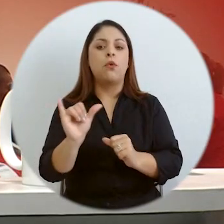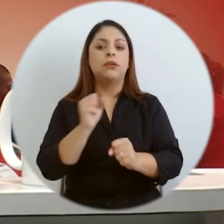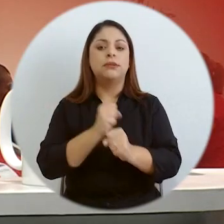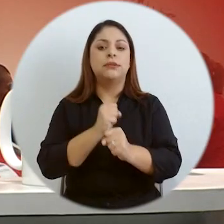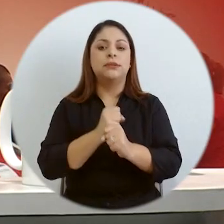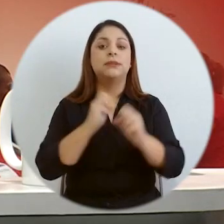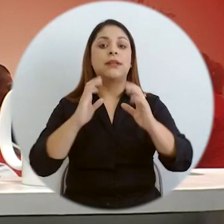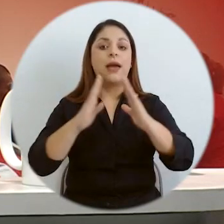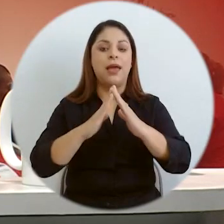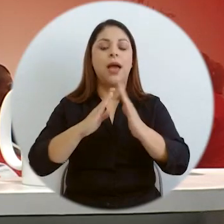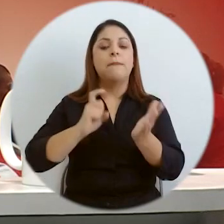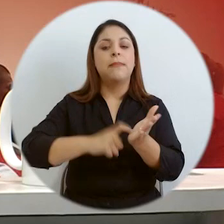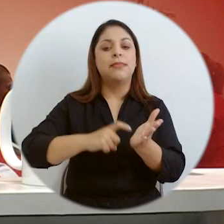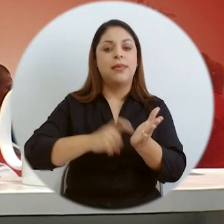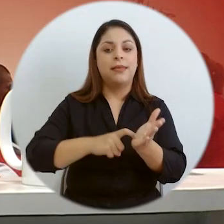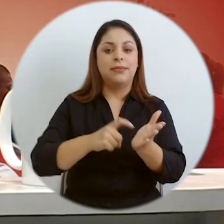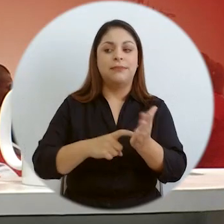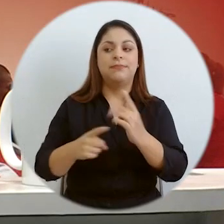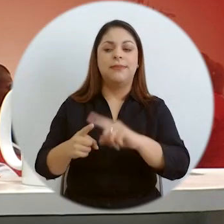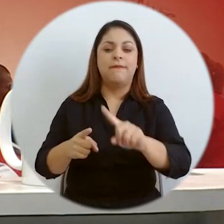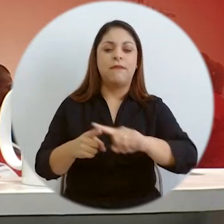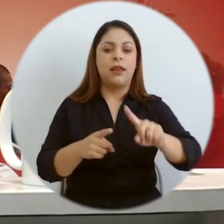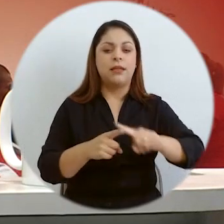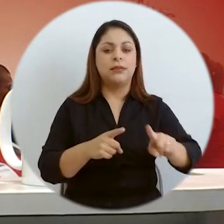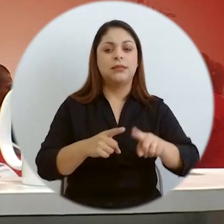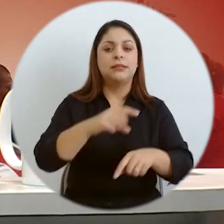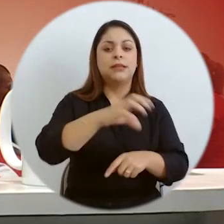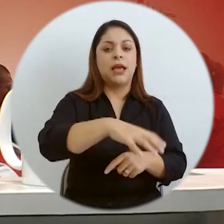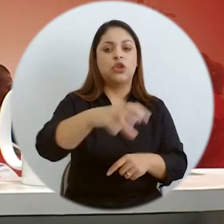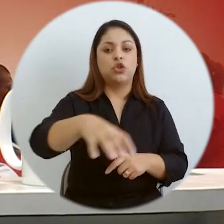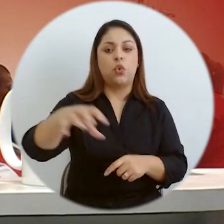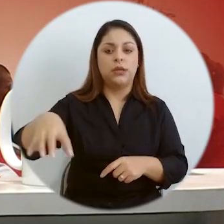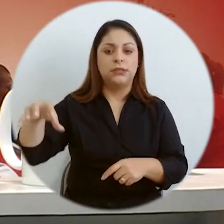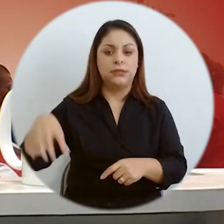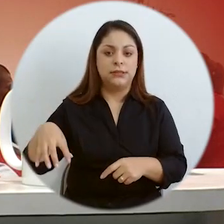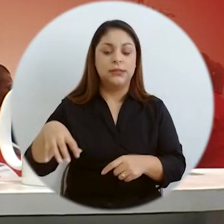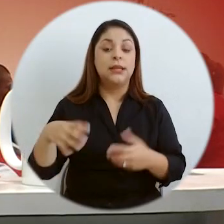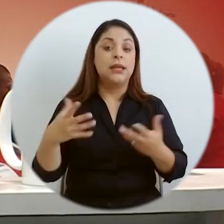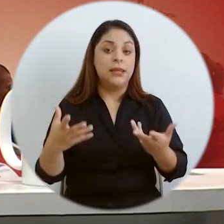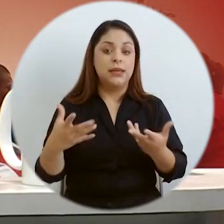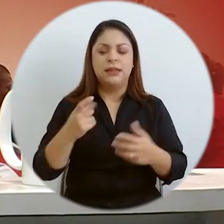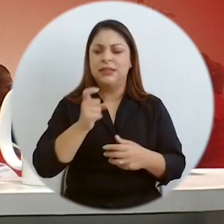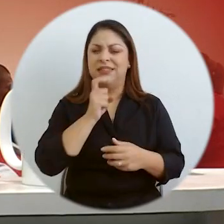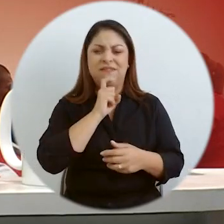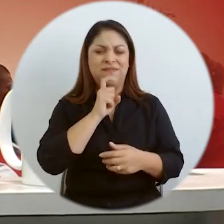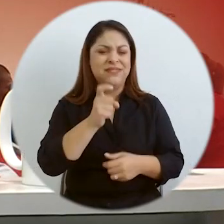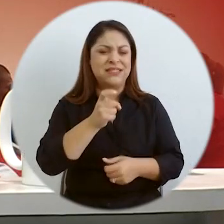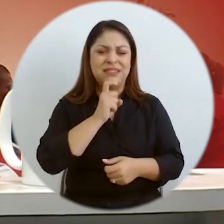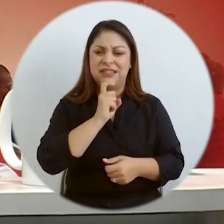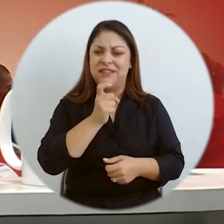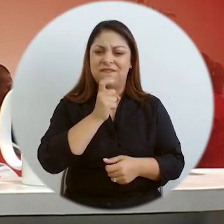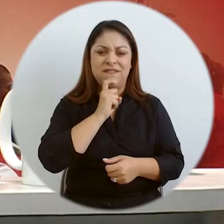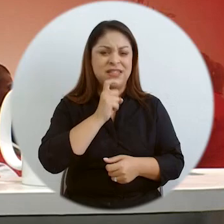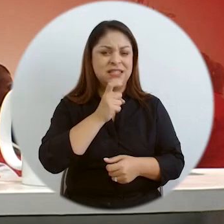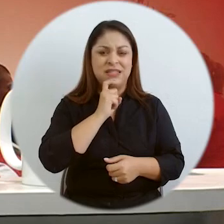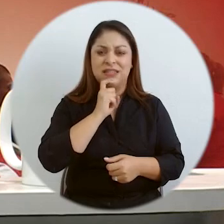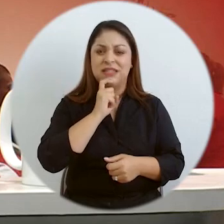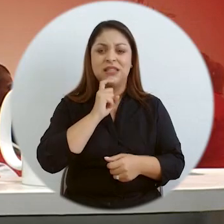una tarea pendiente en los distintos cantones y además difíciles, sumamente difíciles de